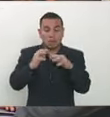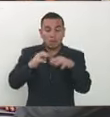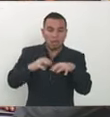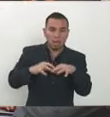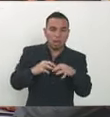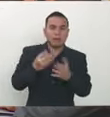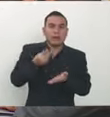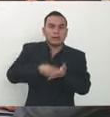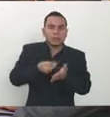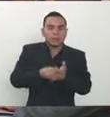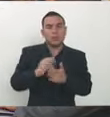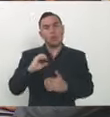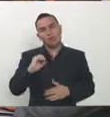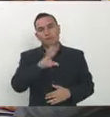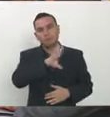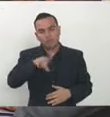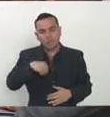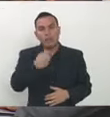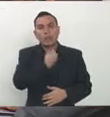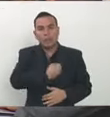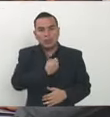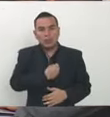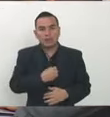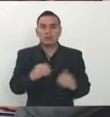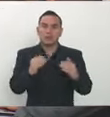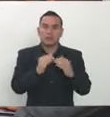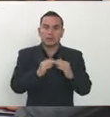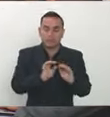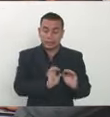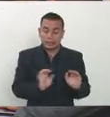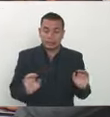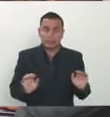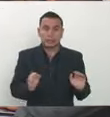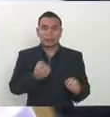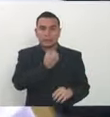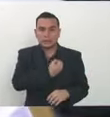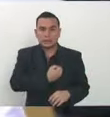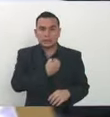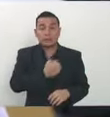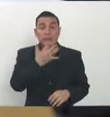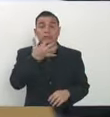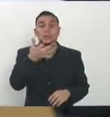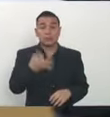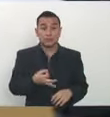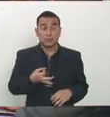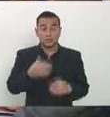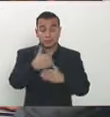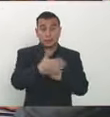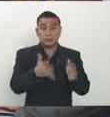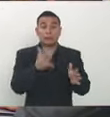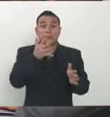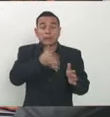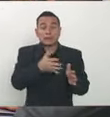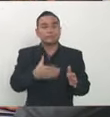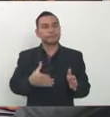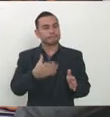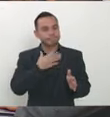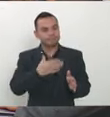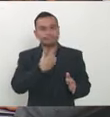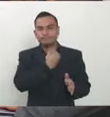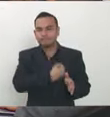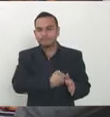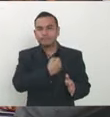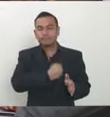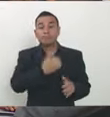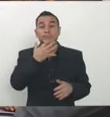familia o golpea a hasta niños incluso que tenemos en centros de contención. Pero